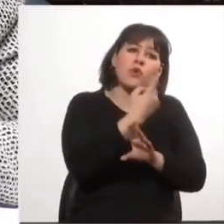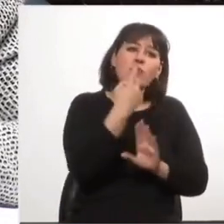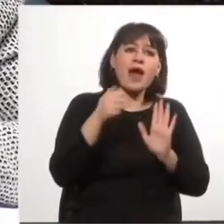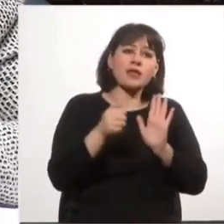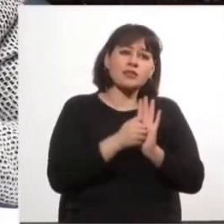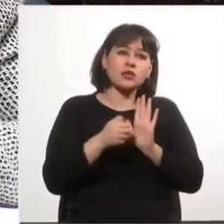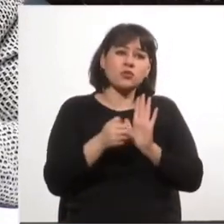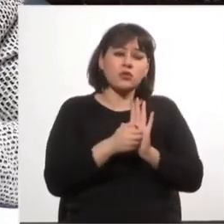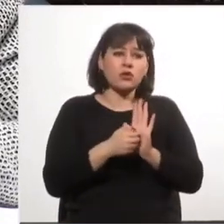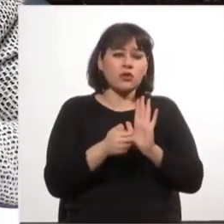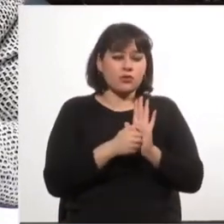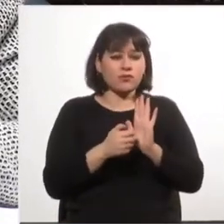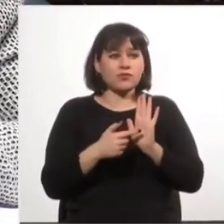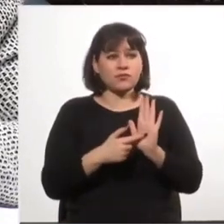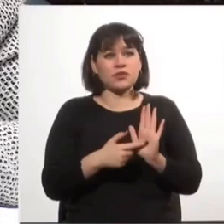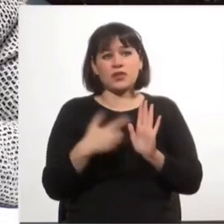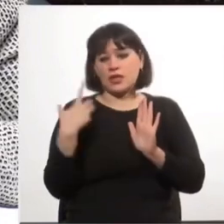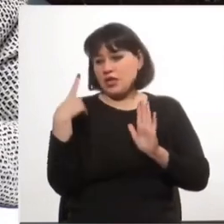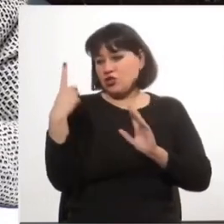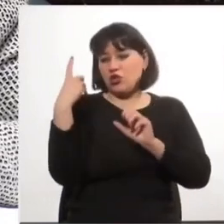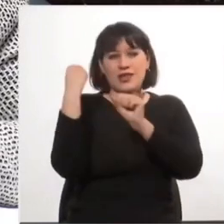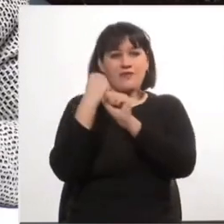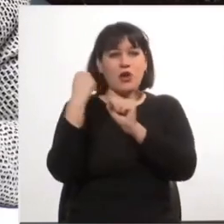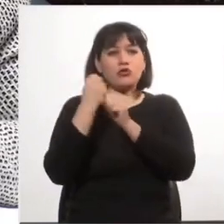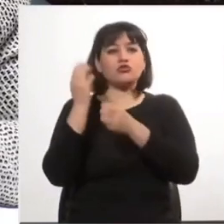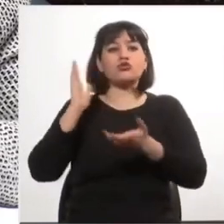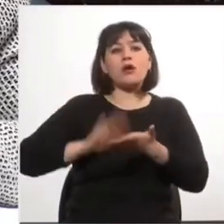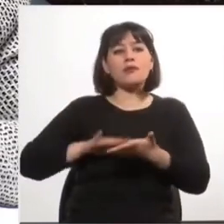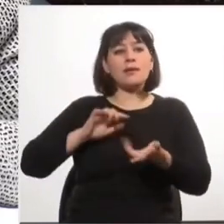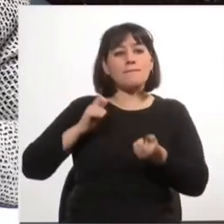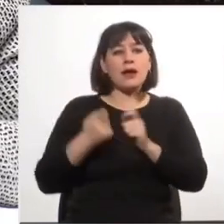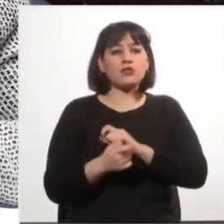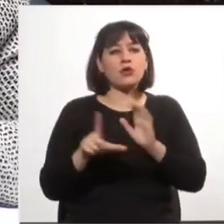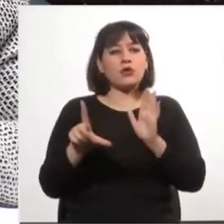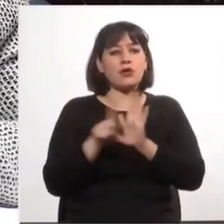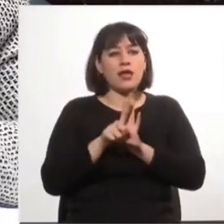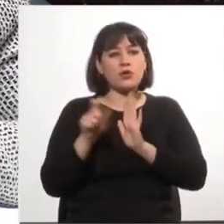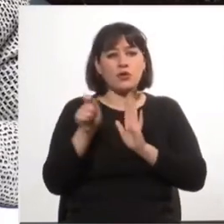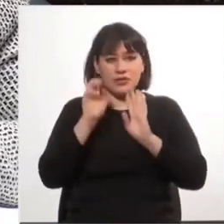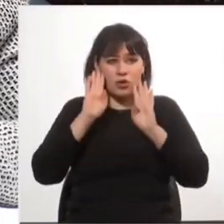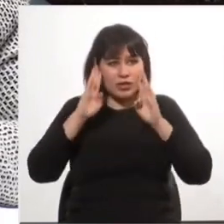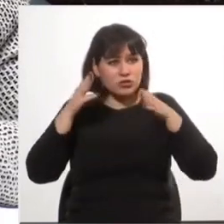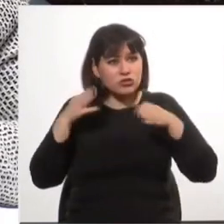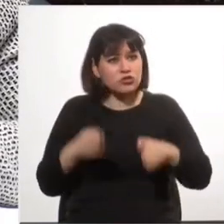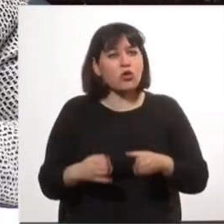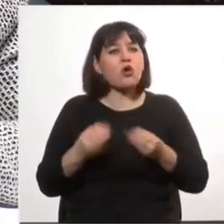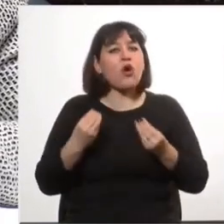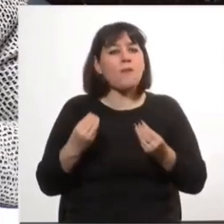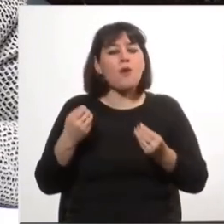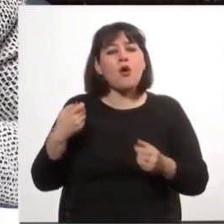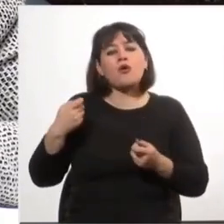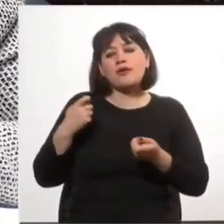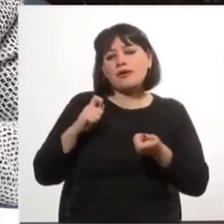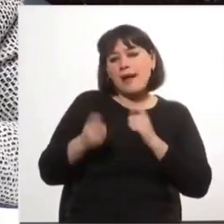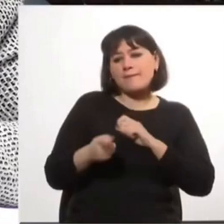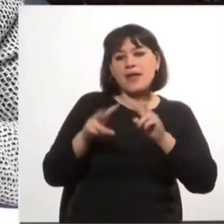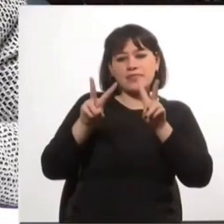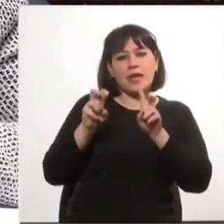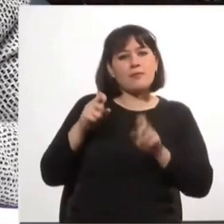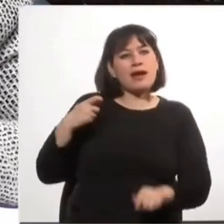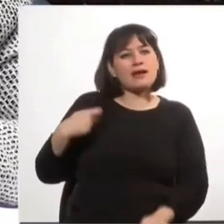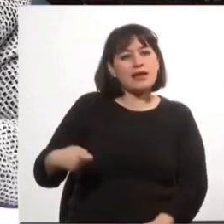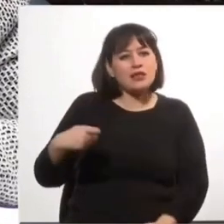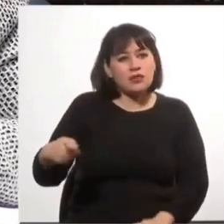artículo que estuvo a consideración del directorio sobre el impacto de la ley de la LUC sobre los créditos, y